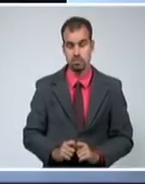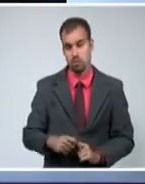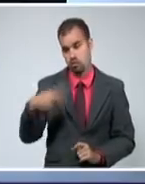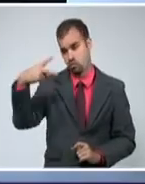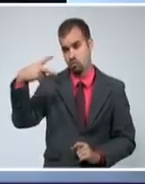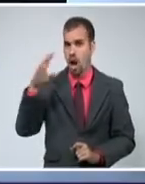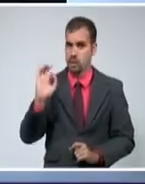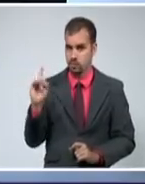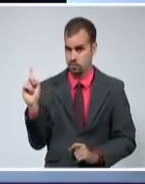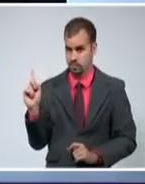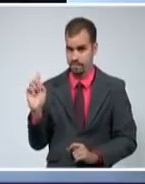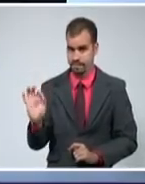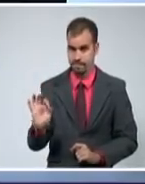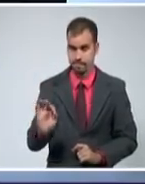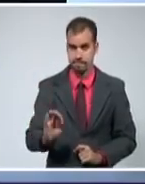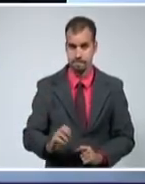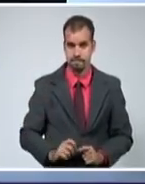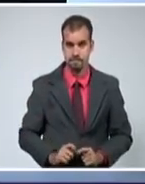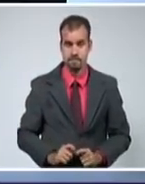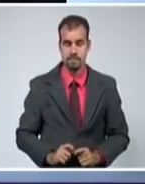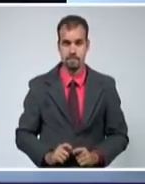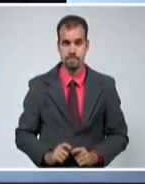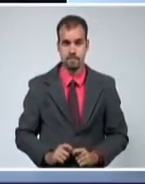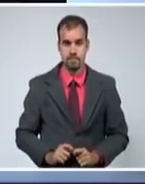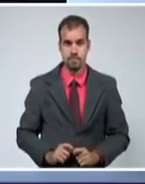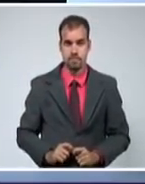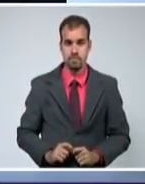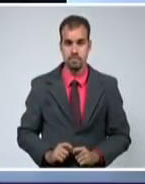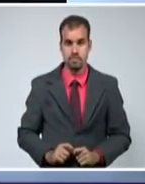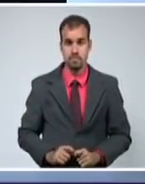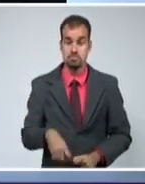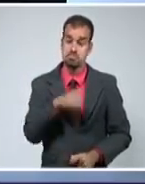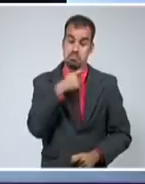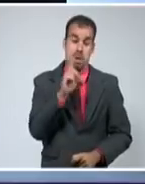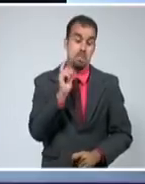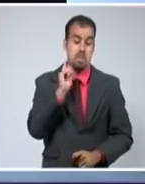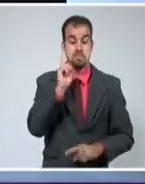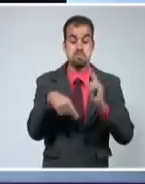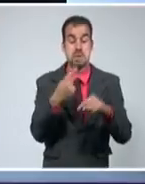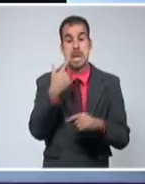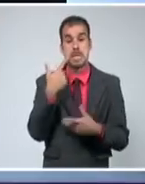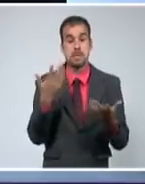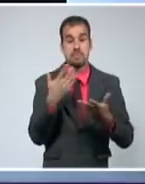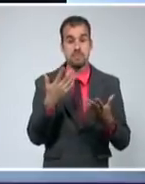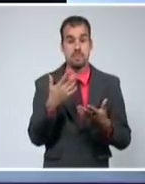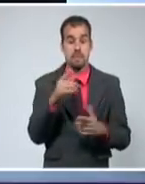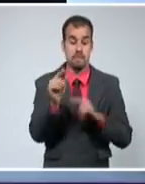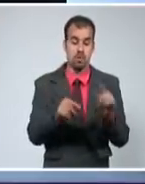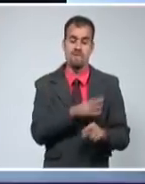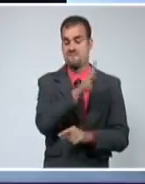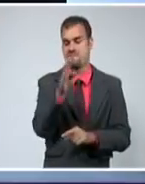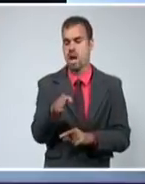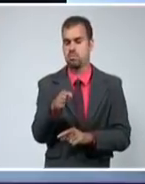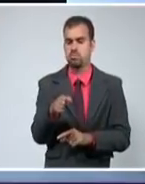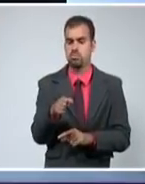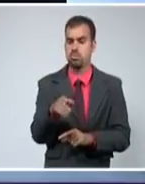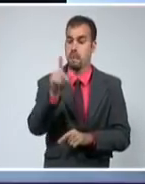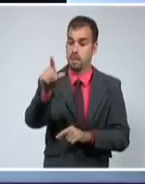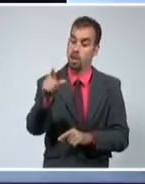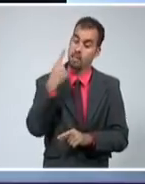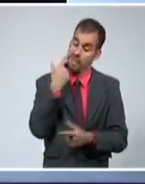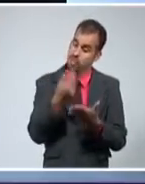pero fíjense eso es llegar digamos al lugar me imagino la autoridad te requiere tú dices no no me voy no